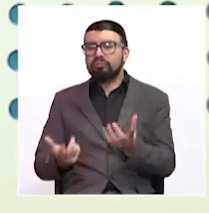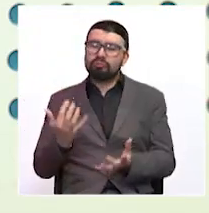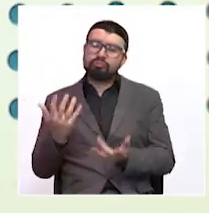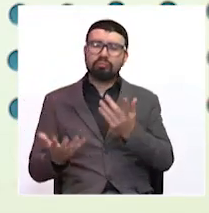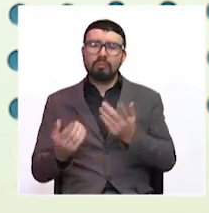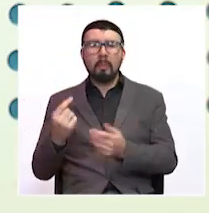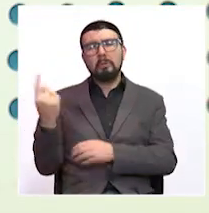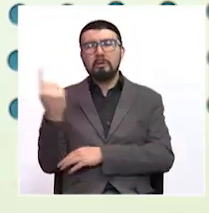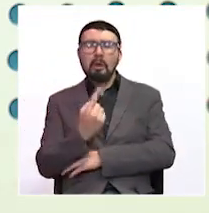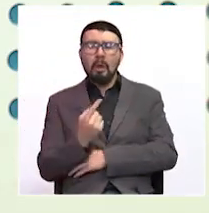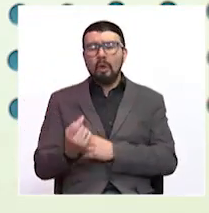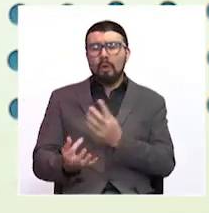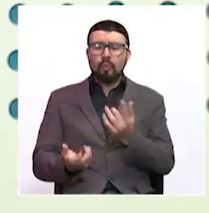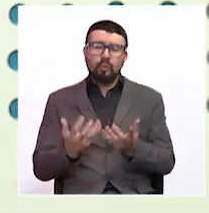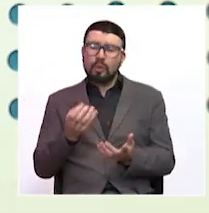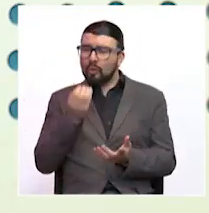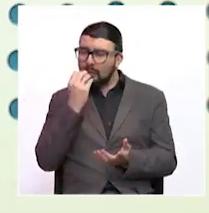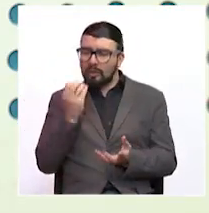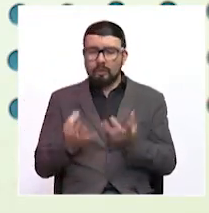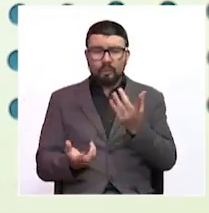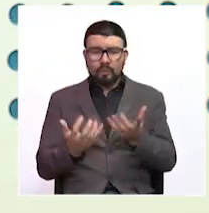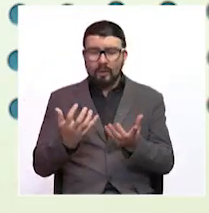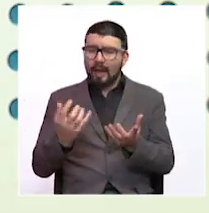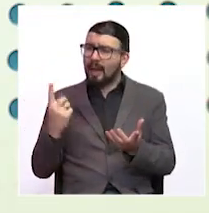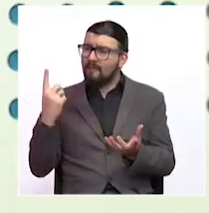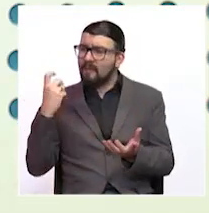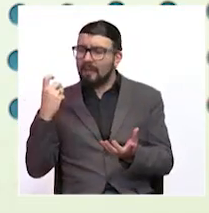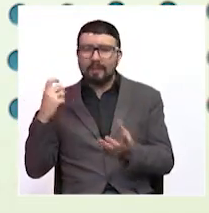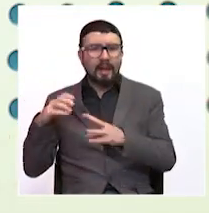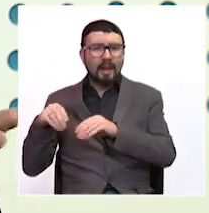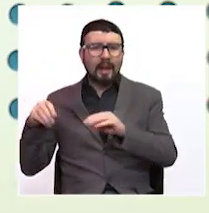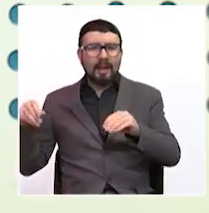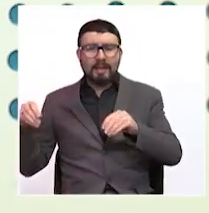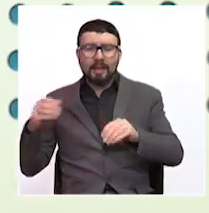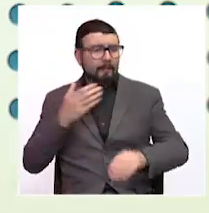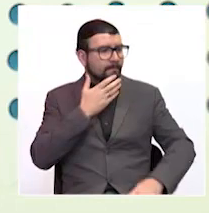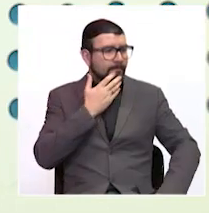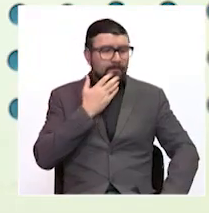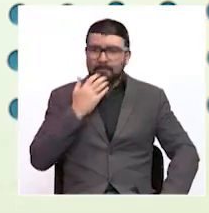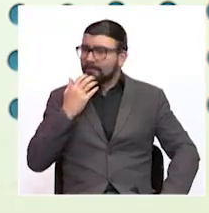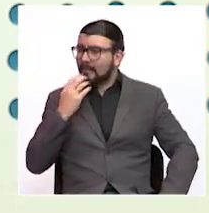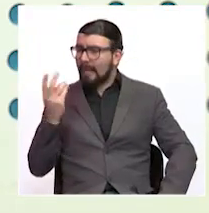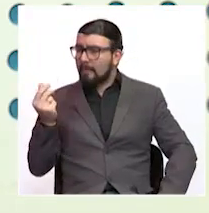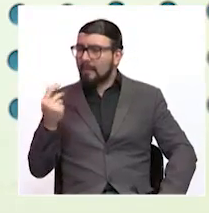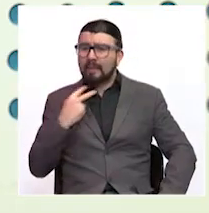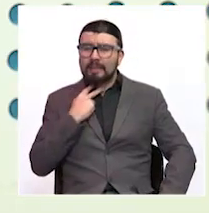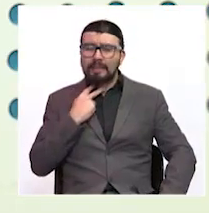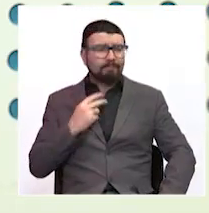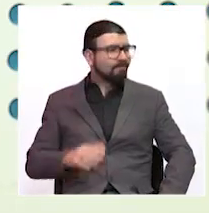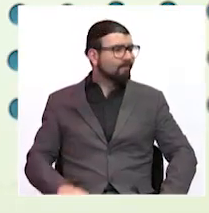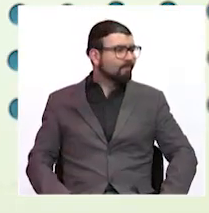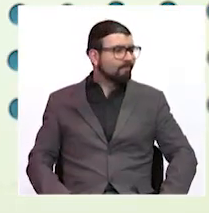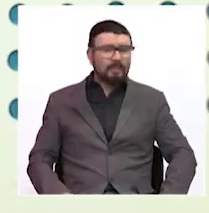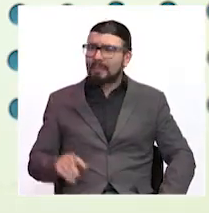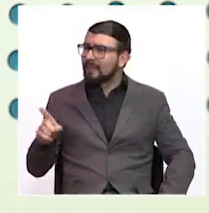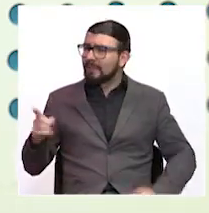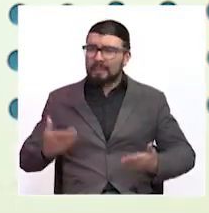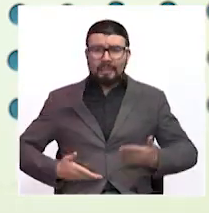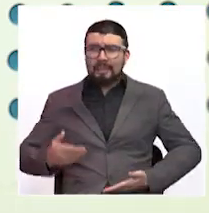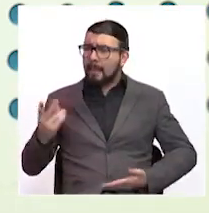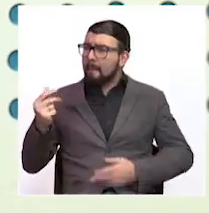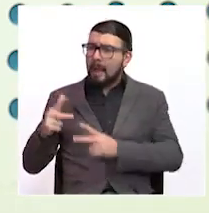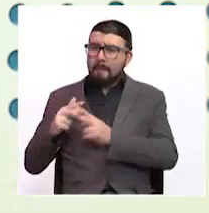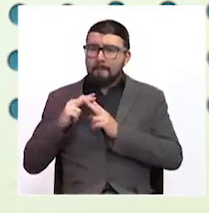y de pronto le falta harina no tiene plata en la tienda no le fía que